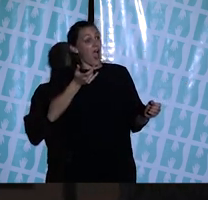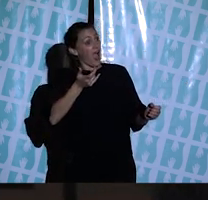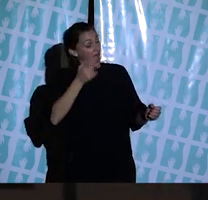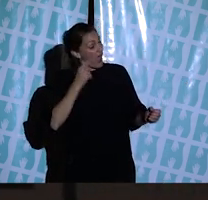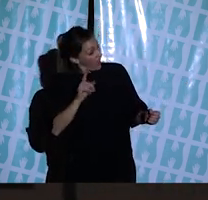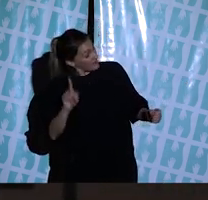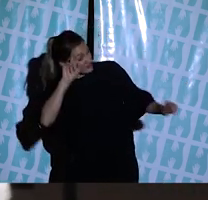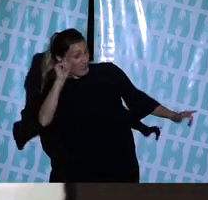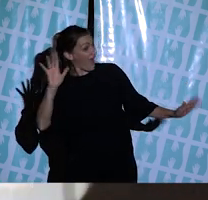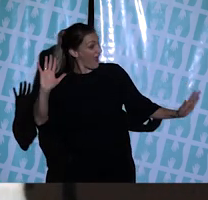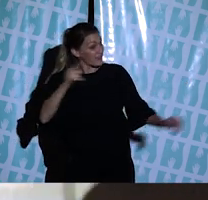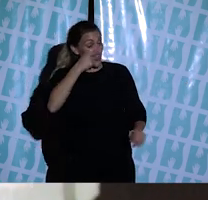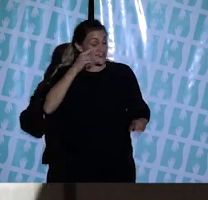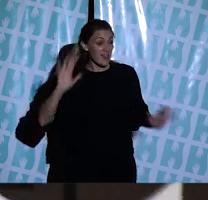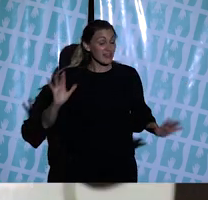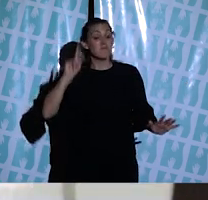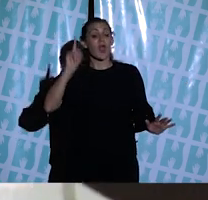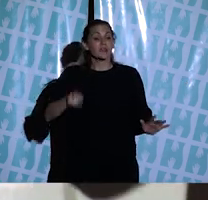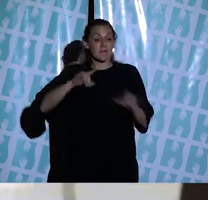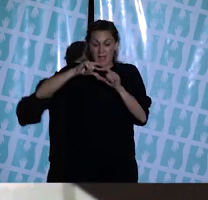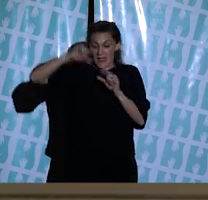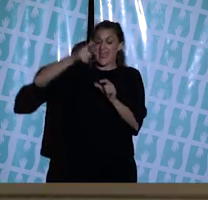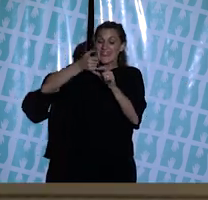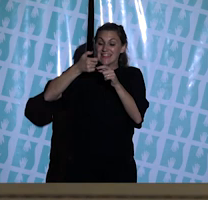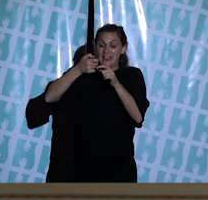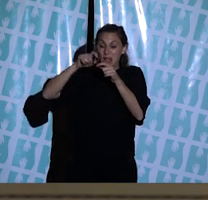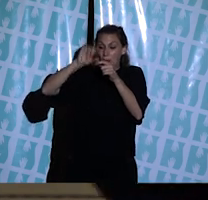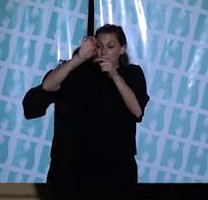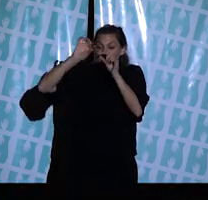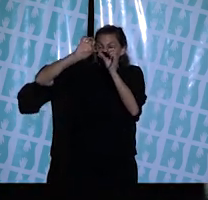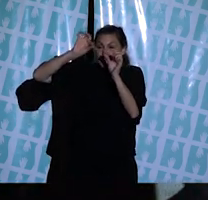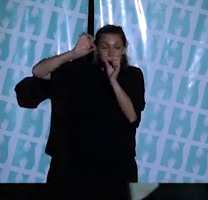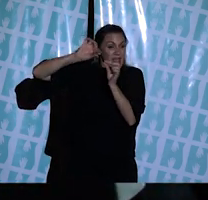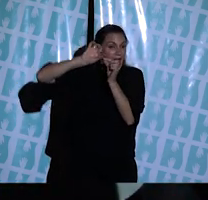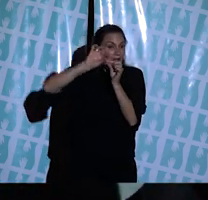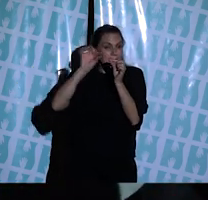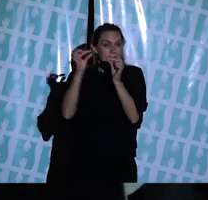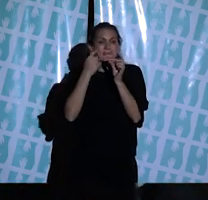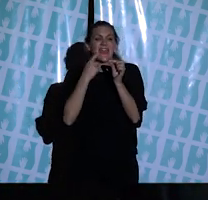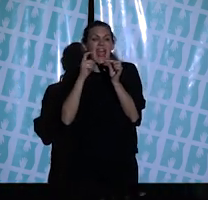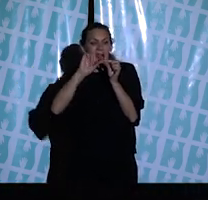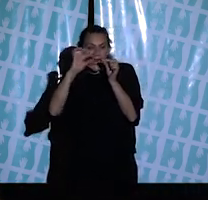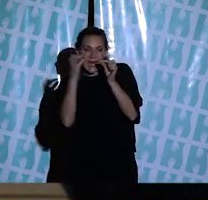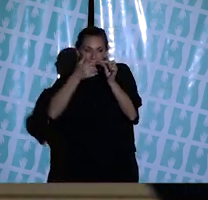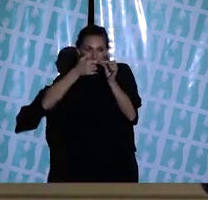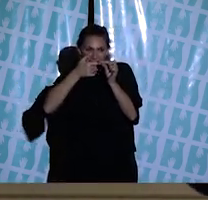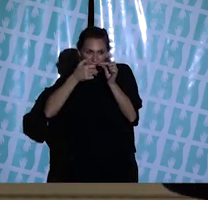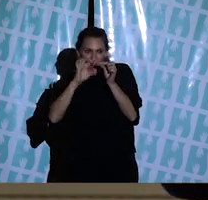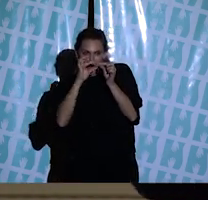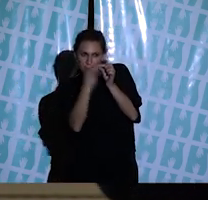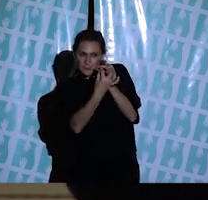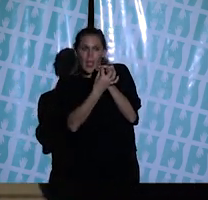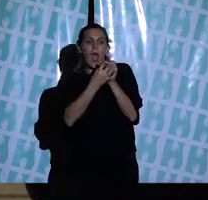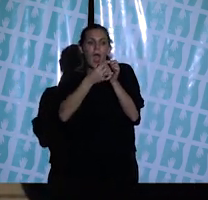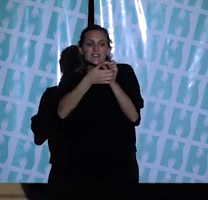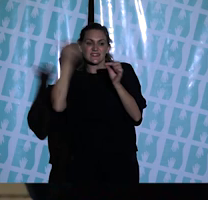desarmar el encendedor y usar la chapita como destornillador. Eso es lo que hace que